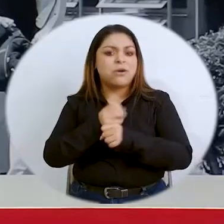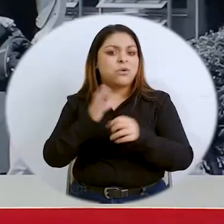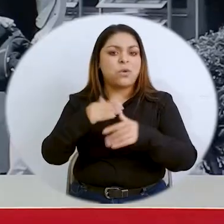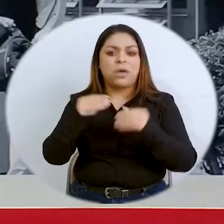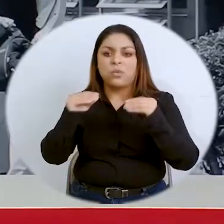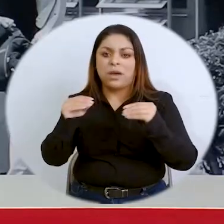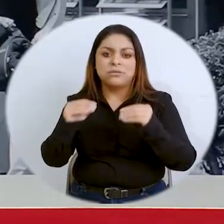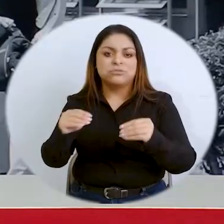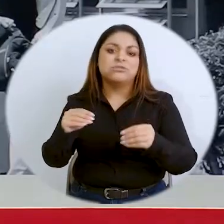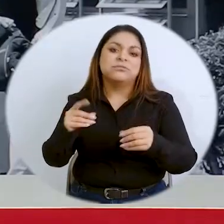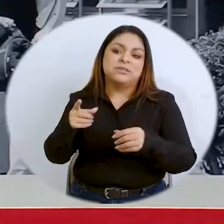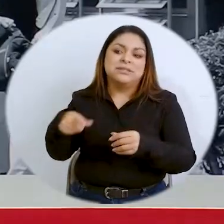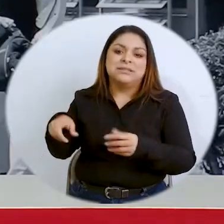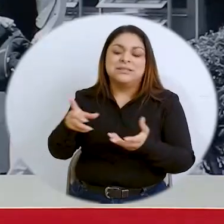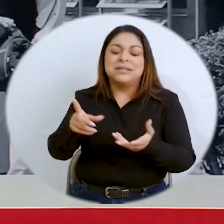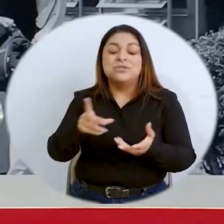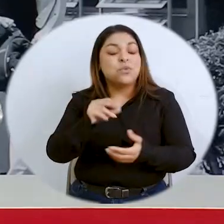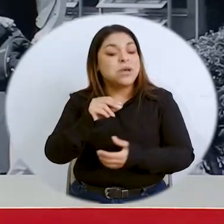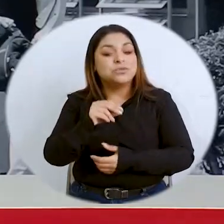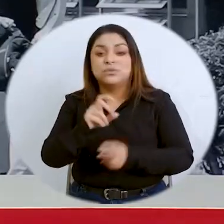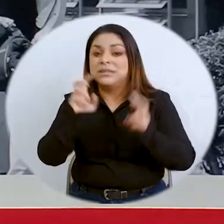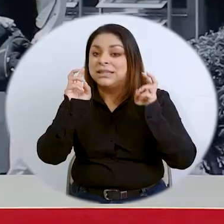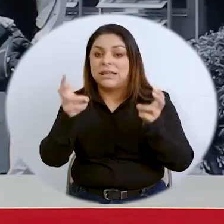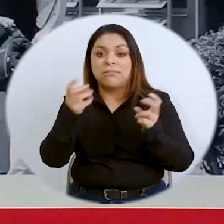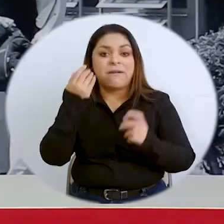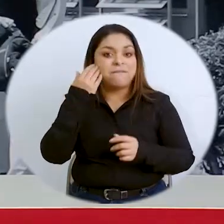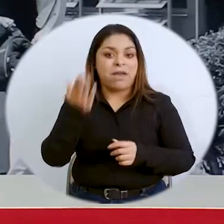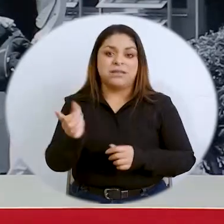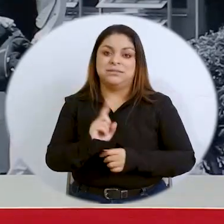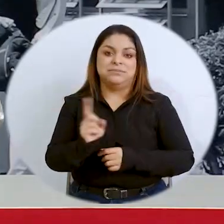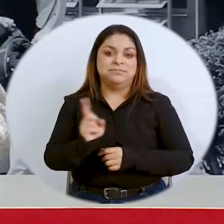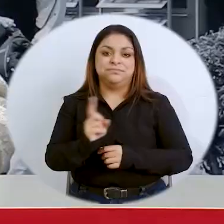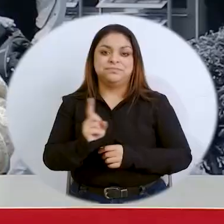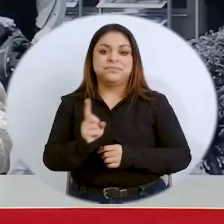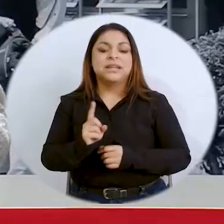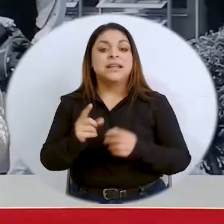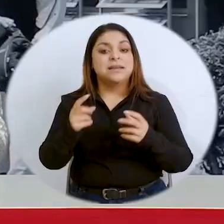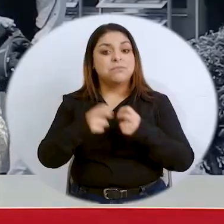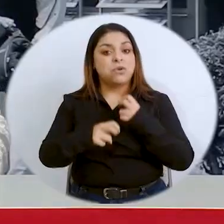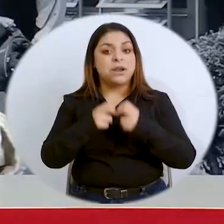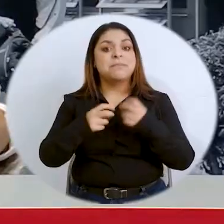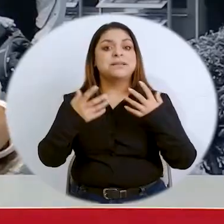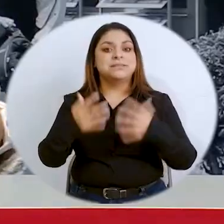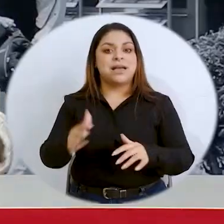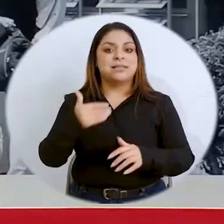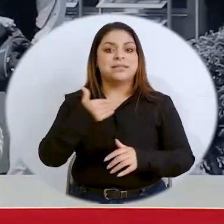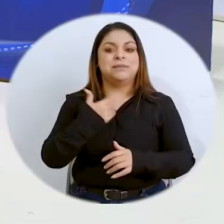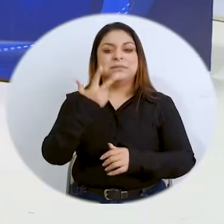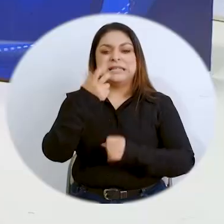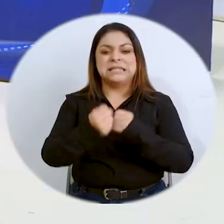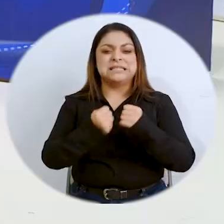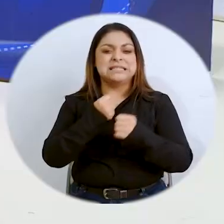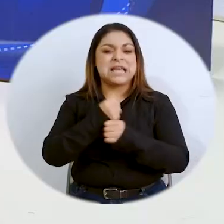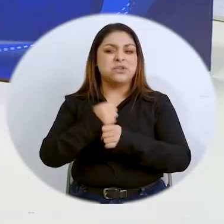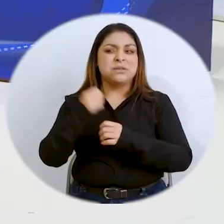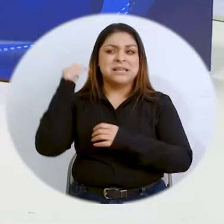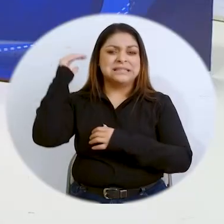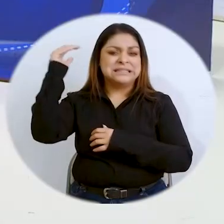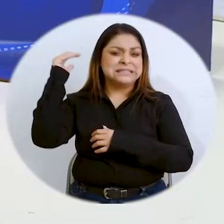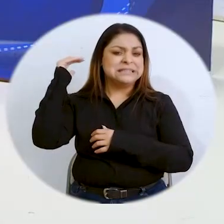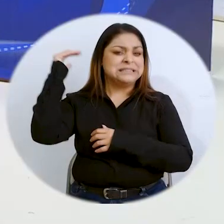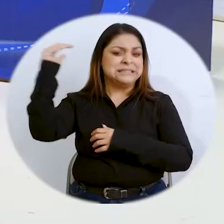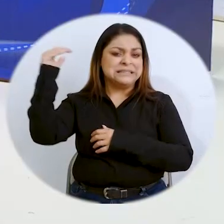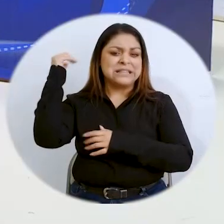empleo, de acceso a la educación. Entonces, no es un tema fácil de resolver, ¿no? Y el problema es que ya tenemos 3 años de tener picos